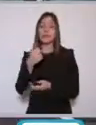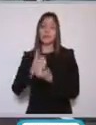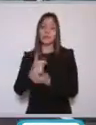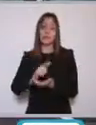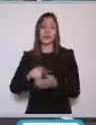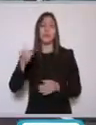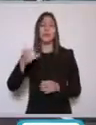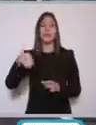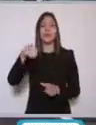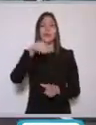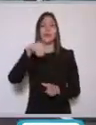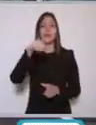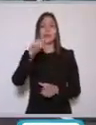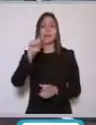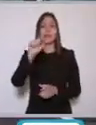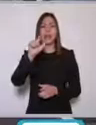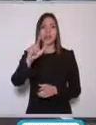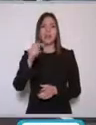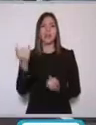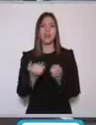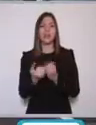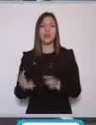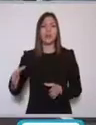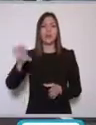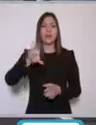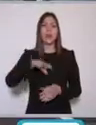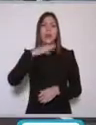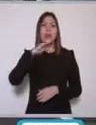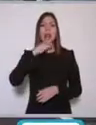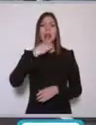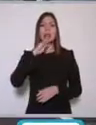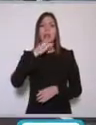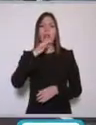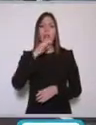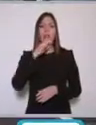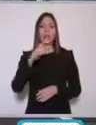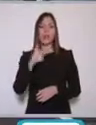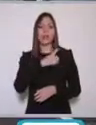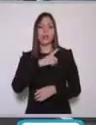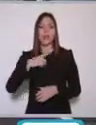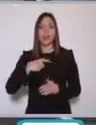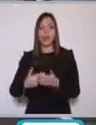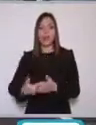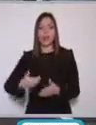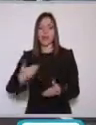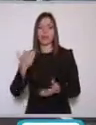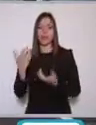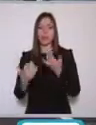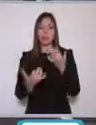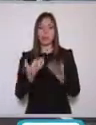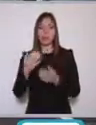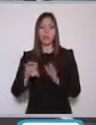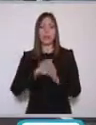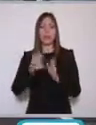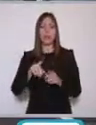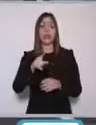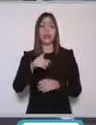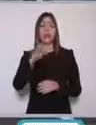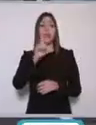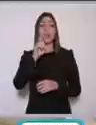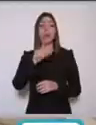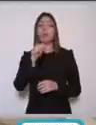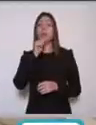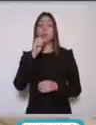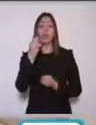imagínense. chef. Sí, vamos a poner también el elote. El elote es precocido. Si lo vamos a agregar crudo, lo agregamos junto con la cebolla. elotito se lo pongo, Por chef? favor, lo